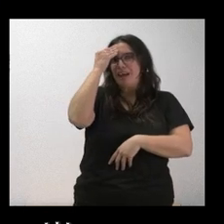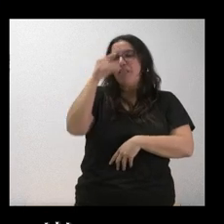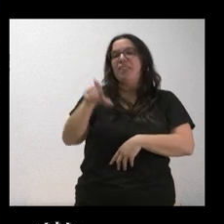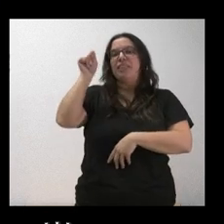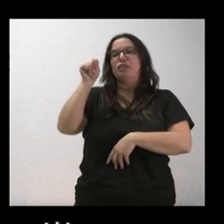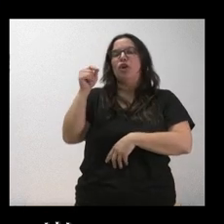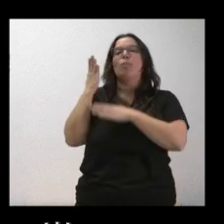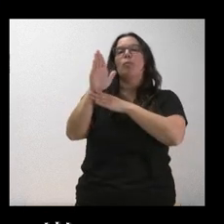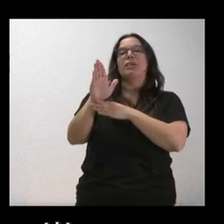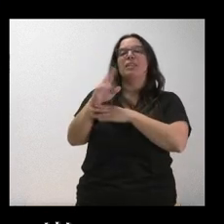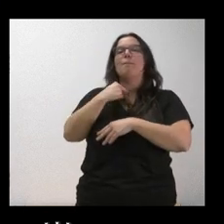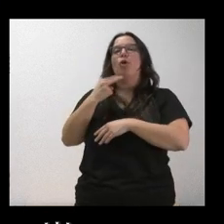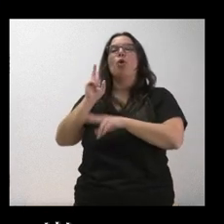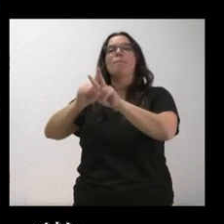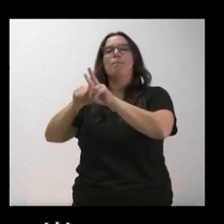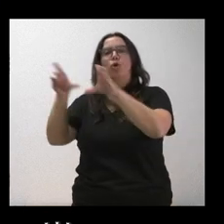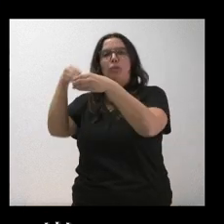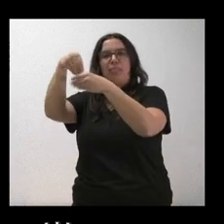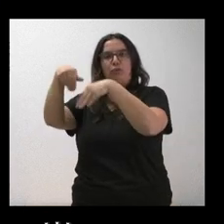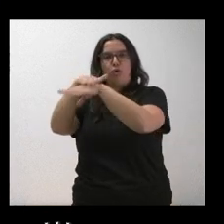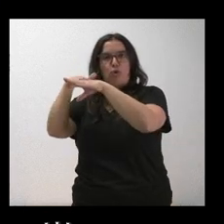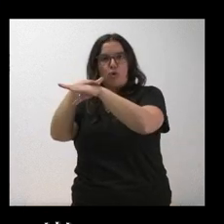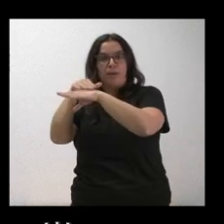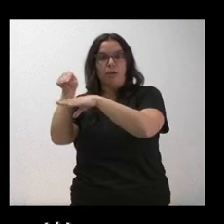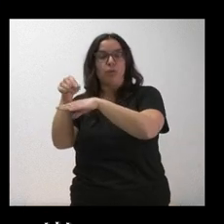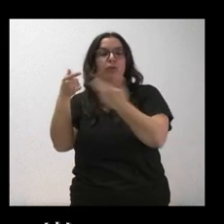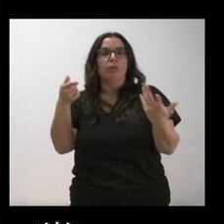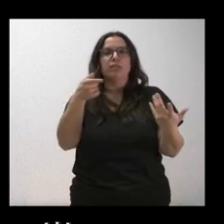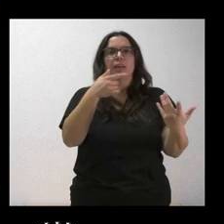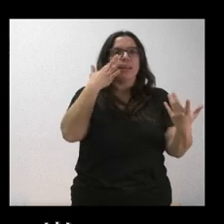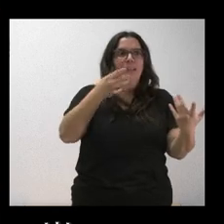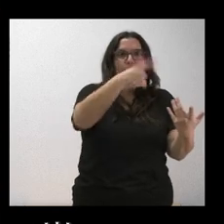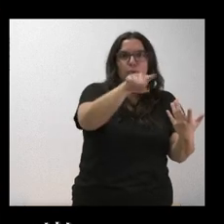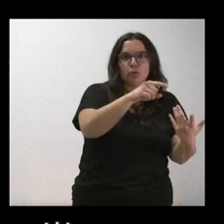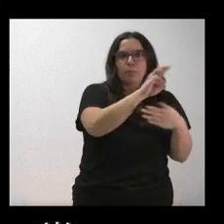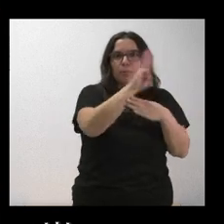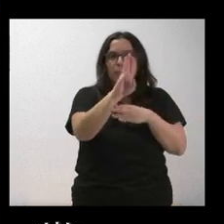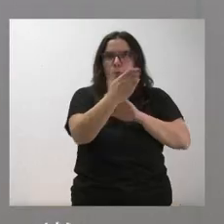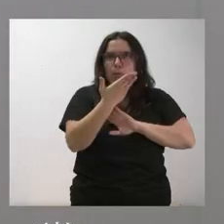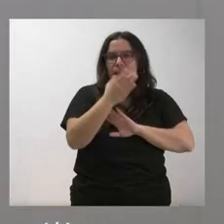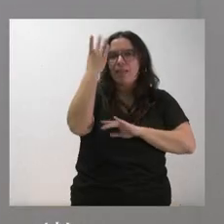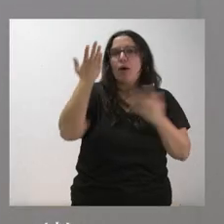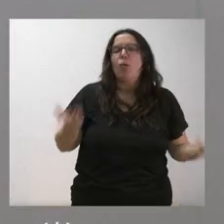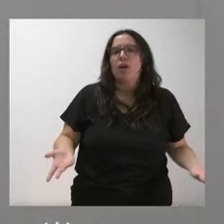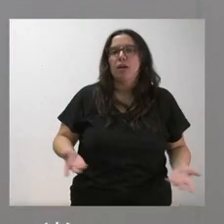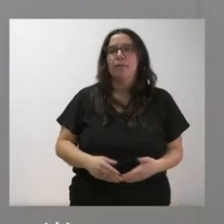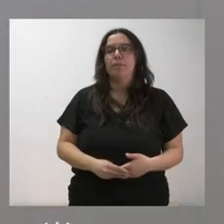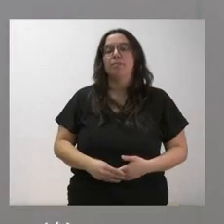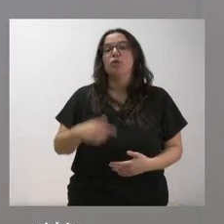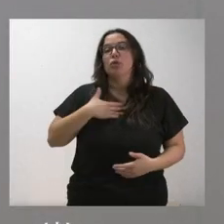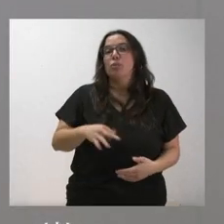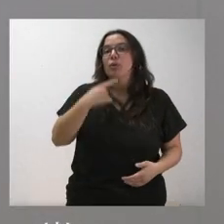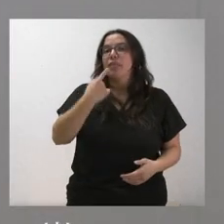puede asegurar si fue el partido popular el que propuso que fuera el 5 y no el 24 Bueno yo lo que le puedo